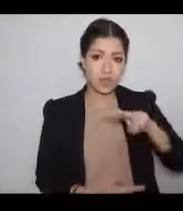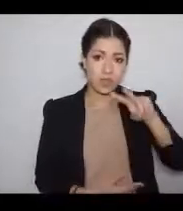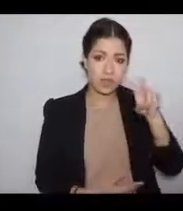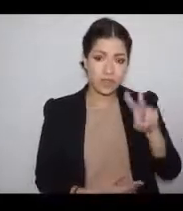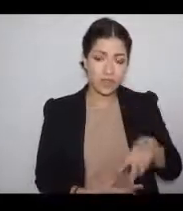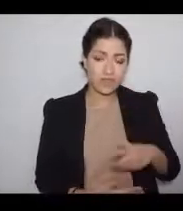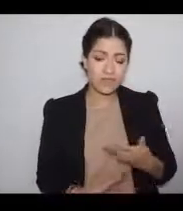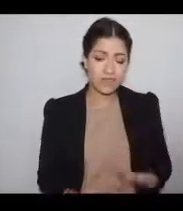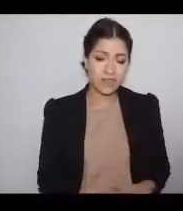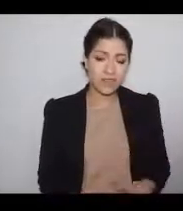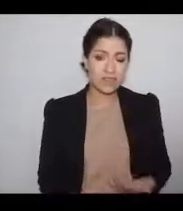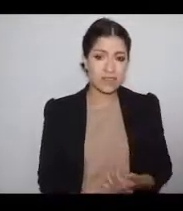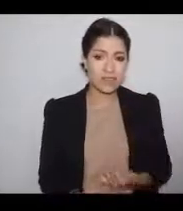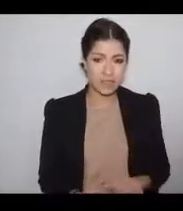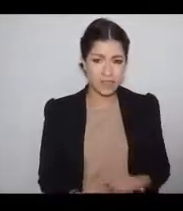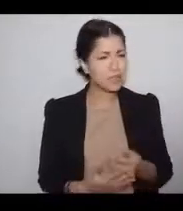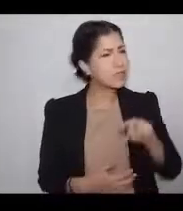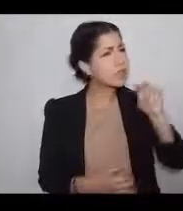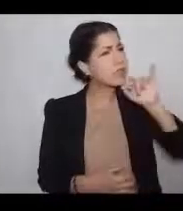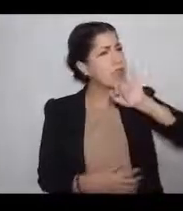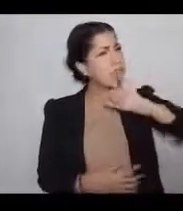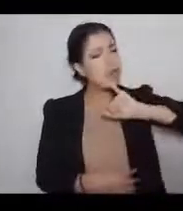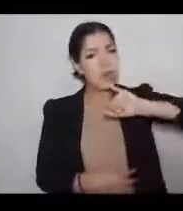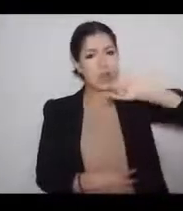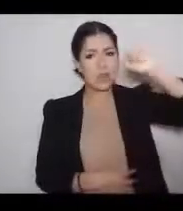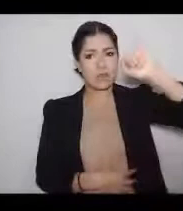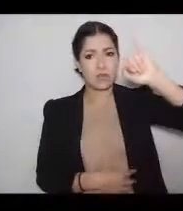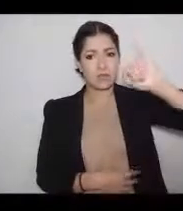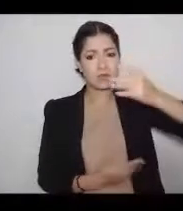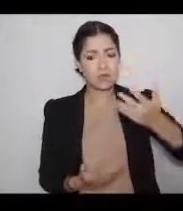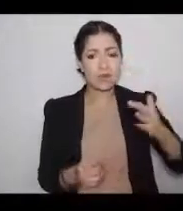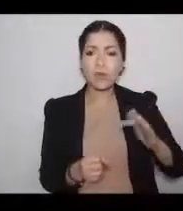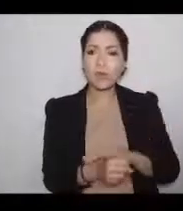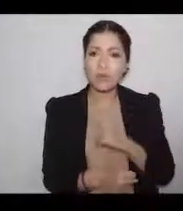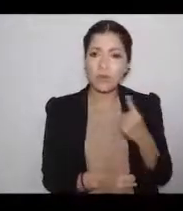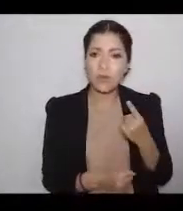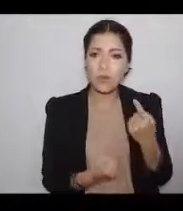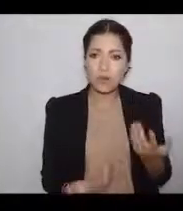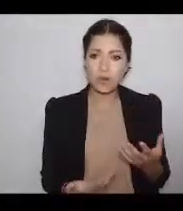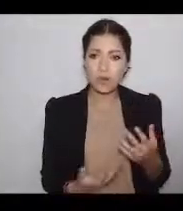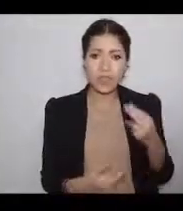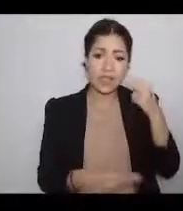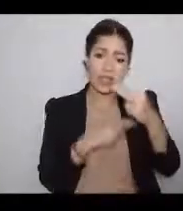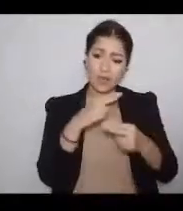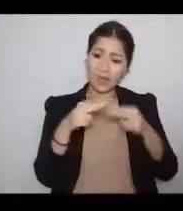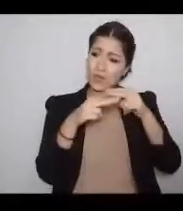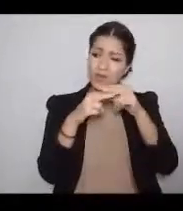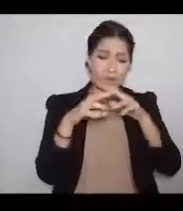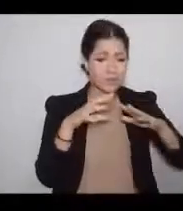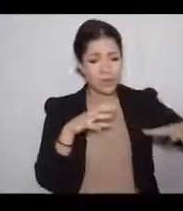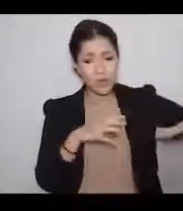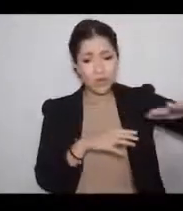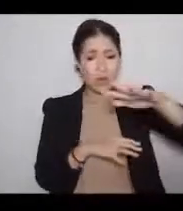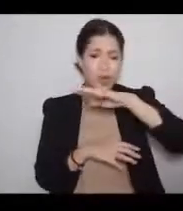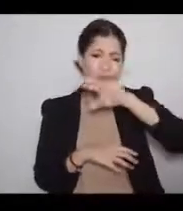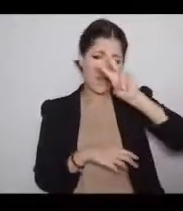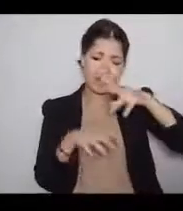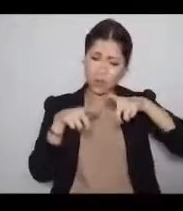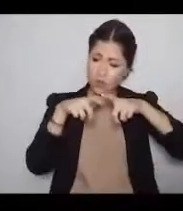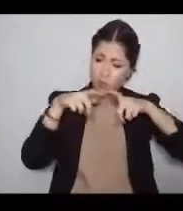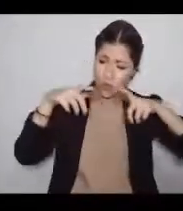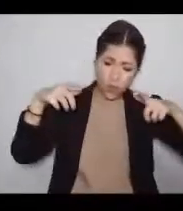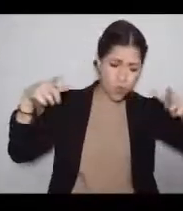exageradamente lejos de ellas. La máquina del cosmos es inmensa.